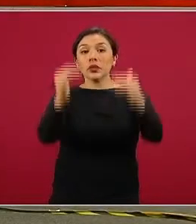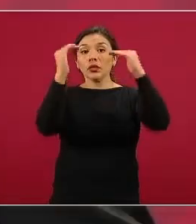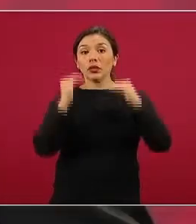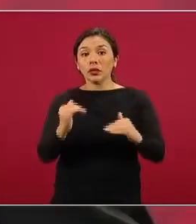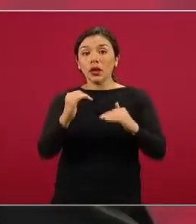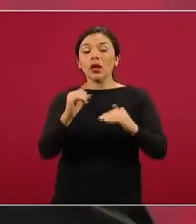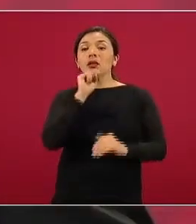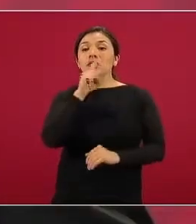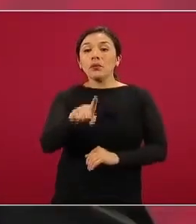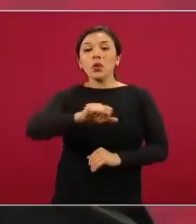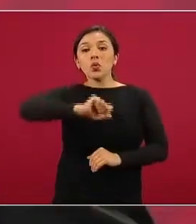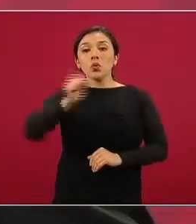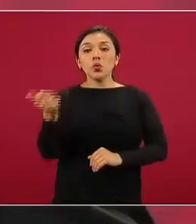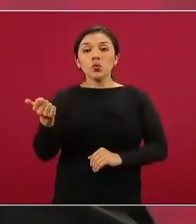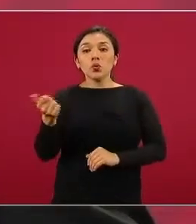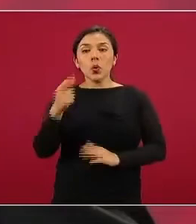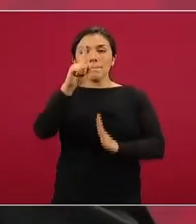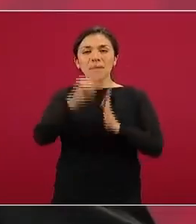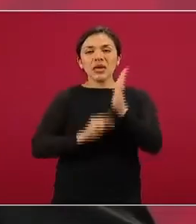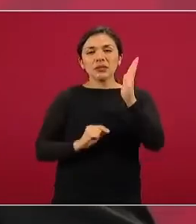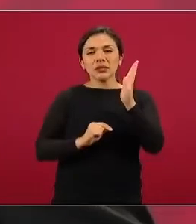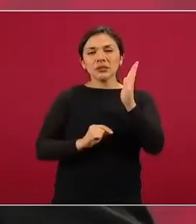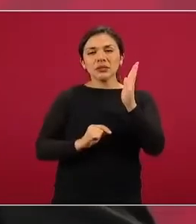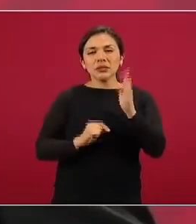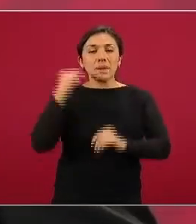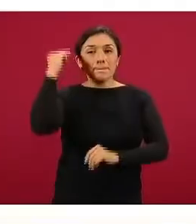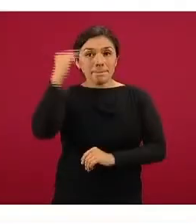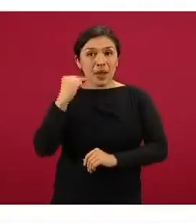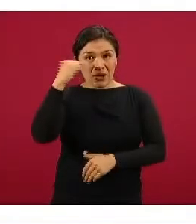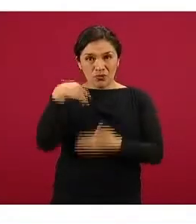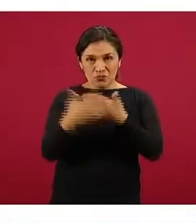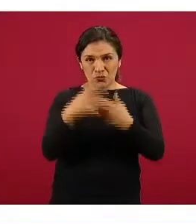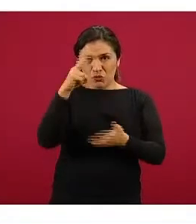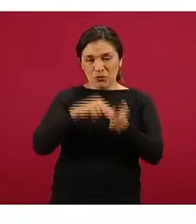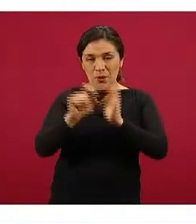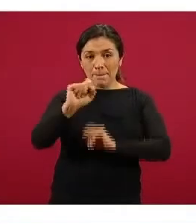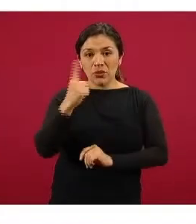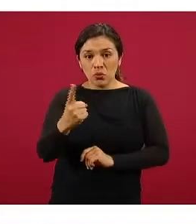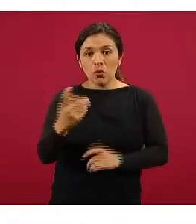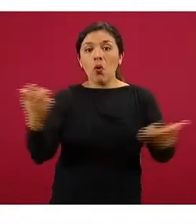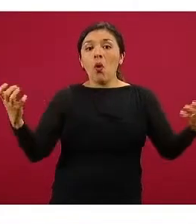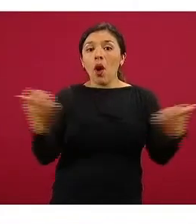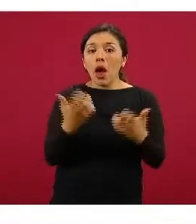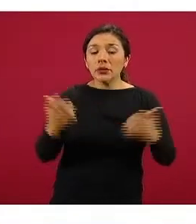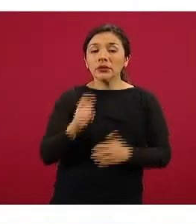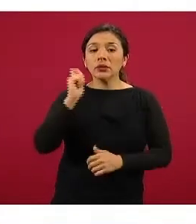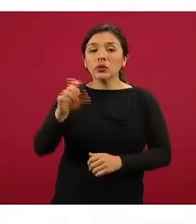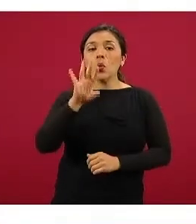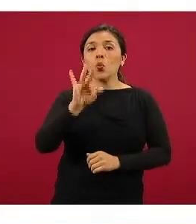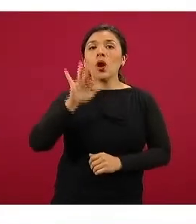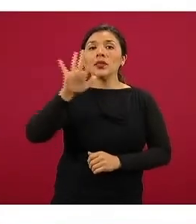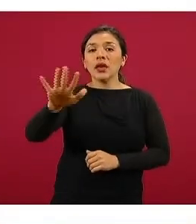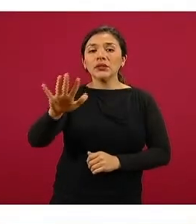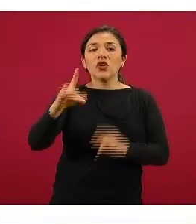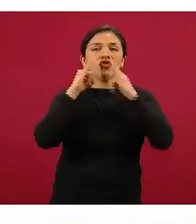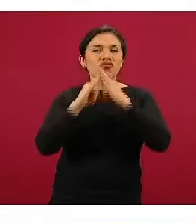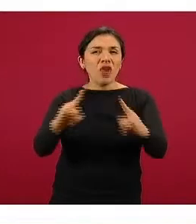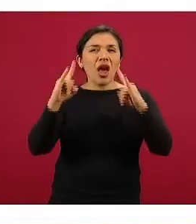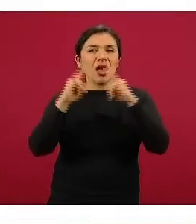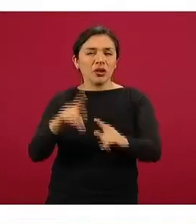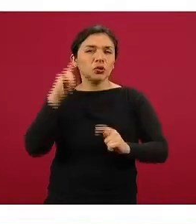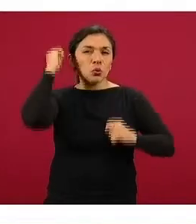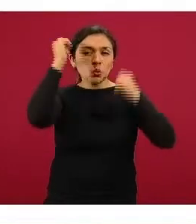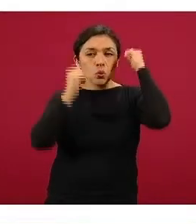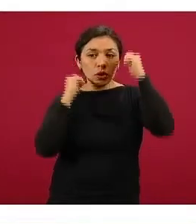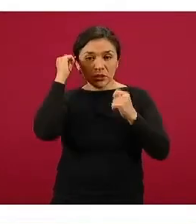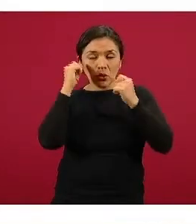partir también del mes de marzo del próximo año, llevaremos a cabo la 45 edición del